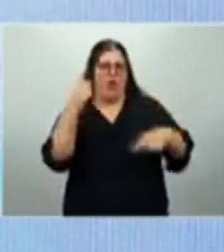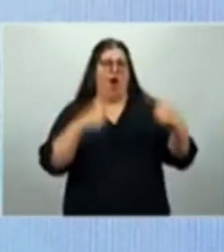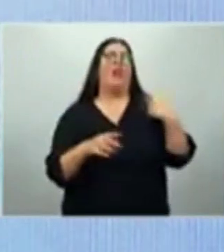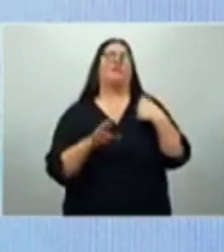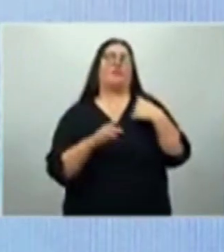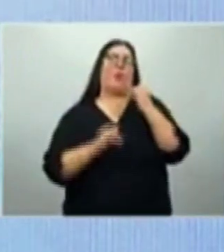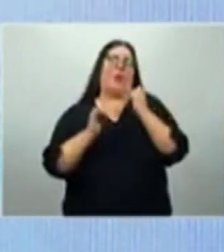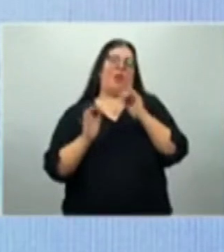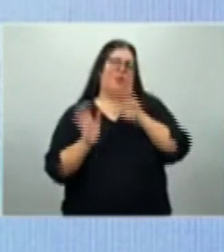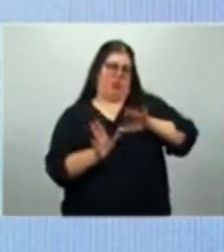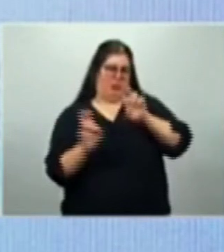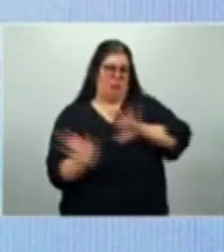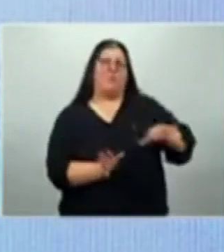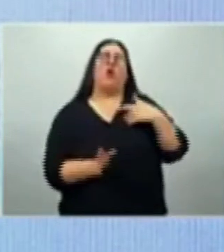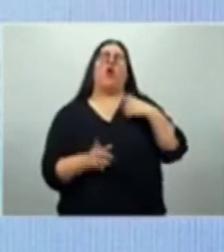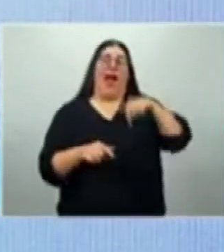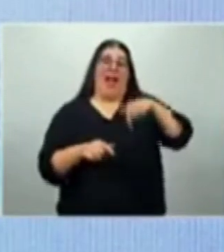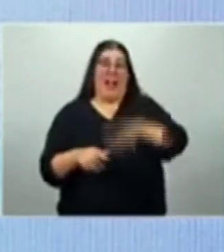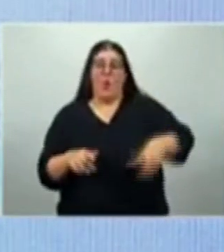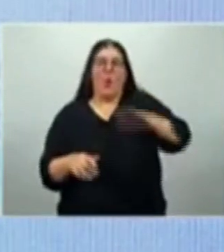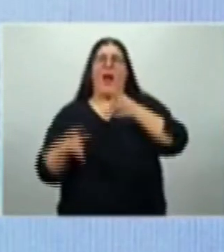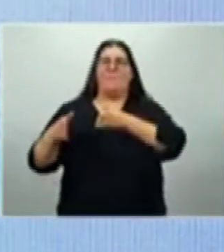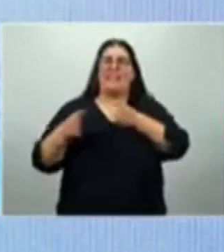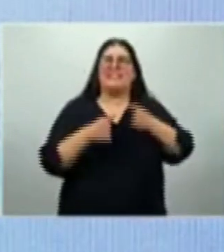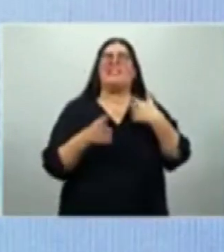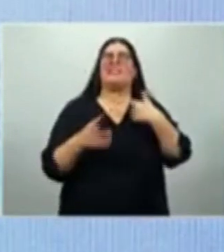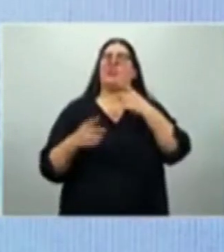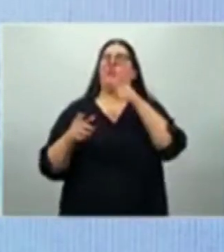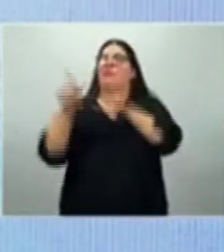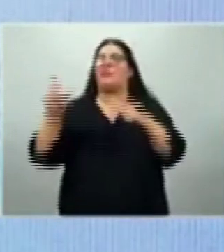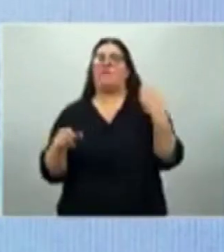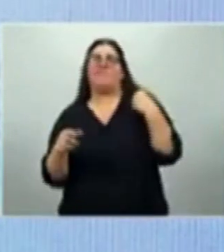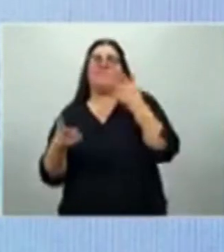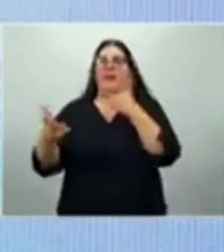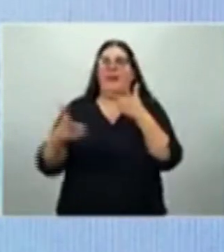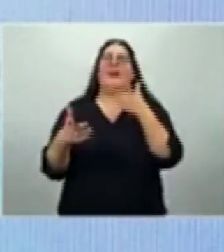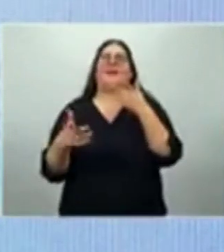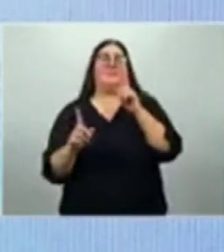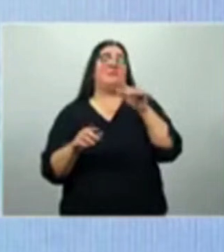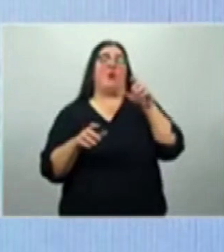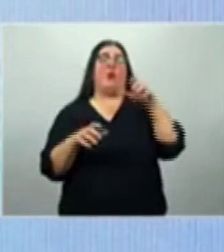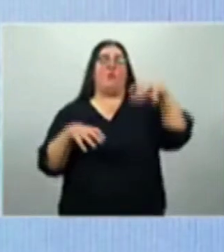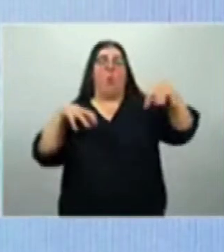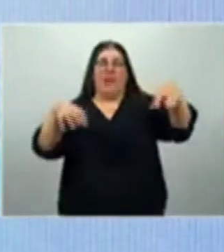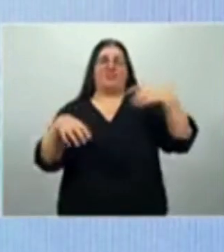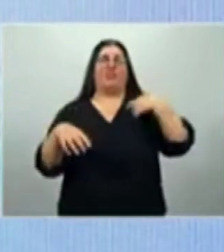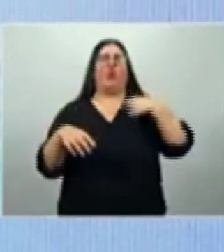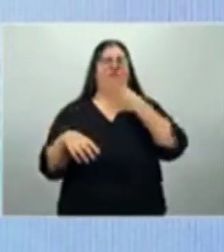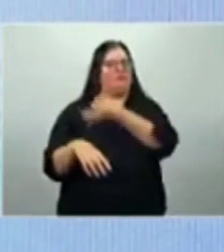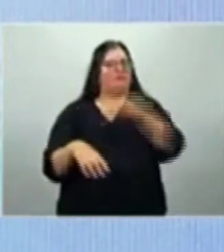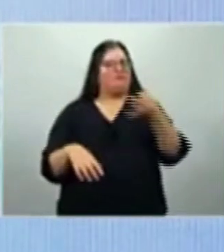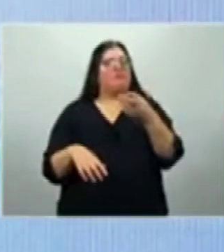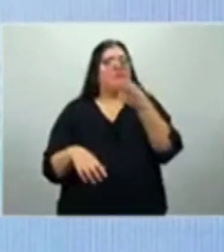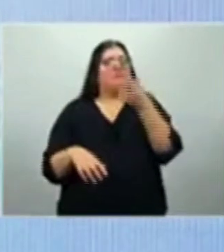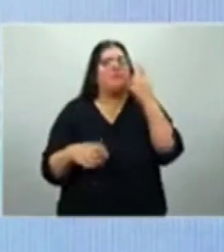pasó viniendo para acá en los pasillos, ¿no? De varios participantes, algunos de quienes están ahí en los puestos. Muy acertado poner algunos